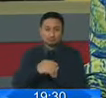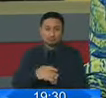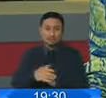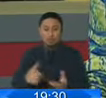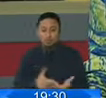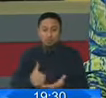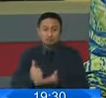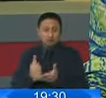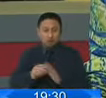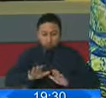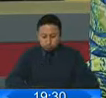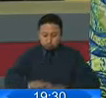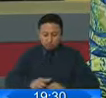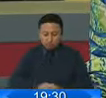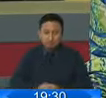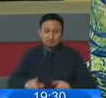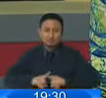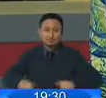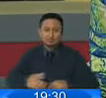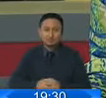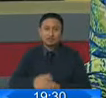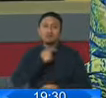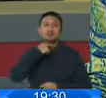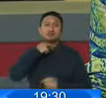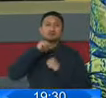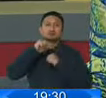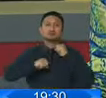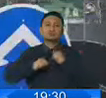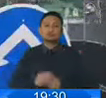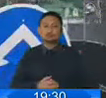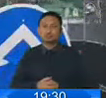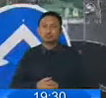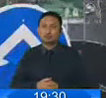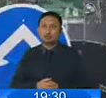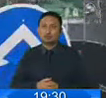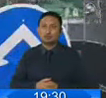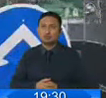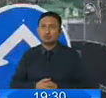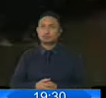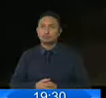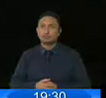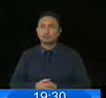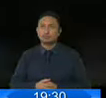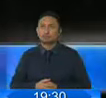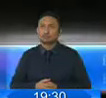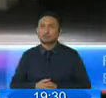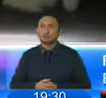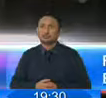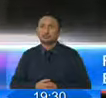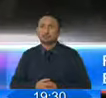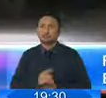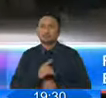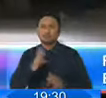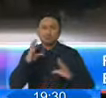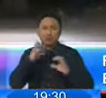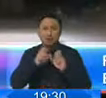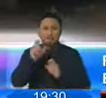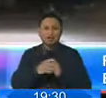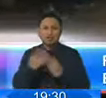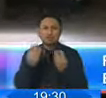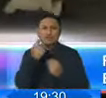reanimarla, pero se habría fracturado la tráquea. En medio de la oscura noche y de cientos de